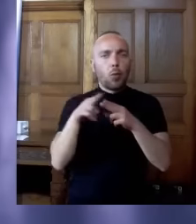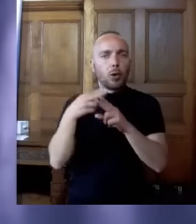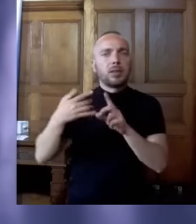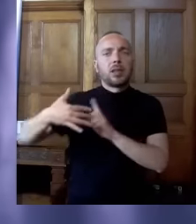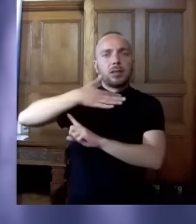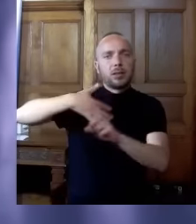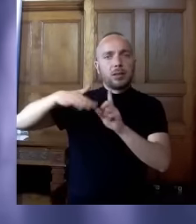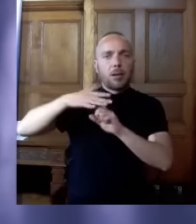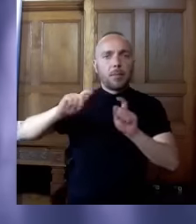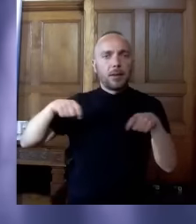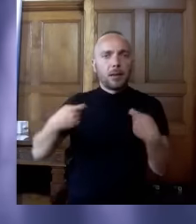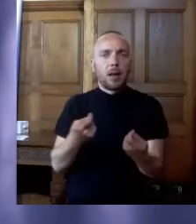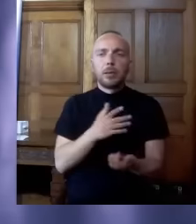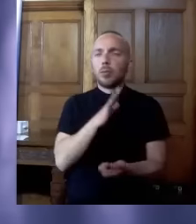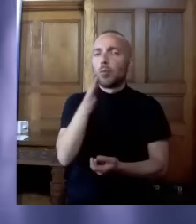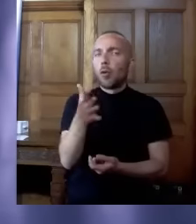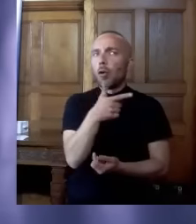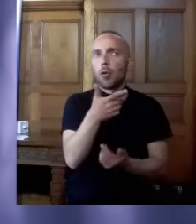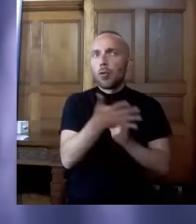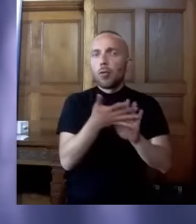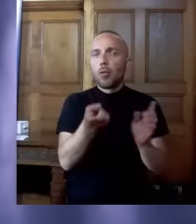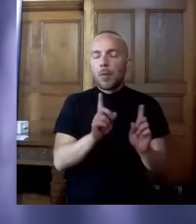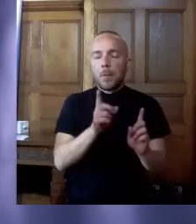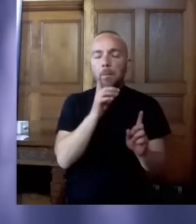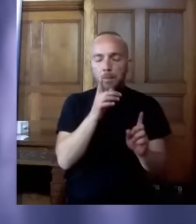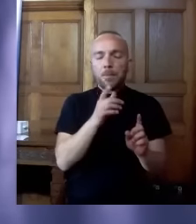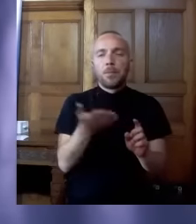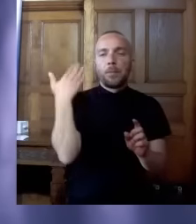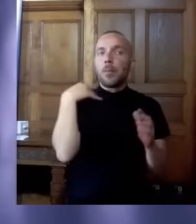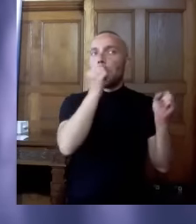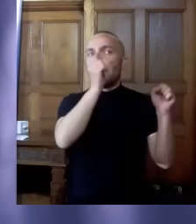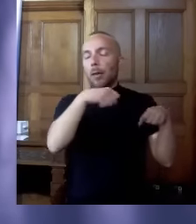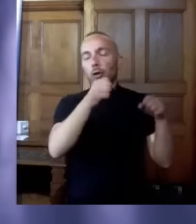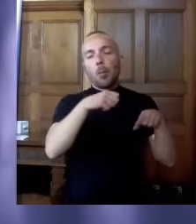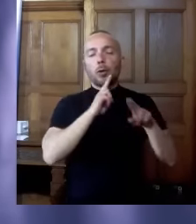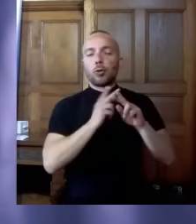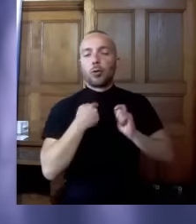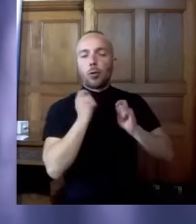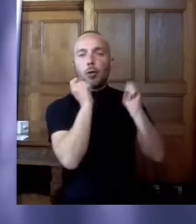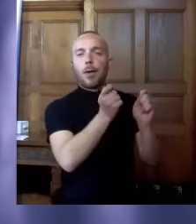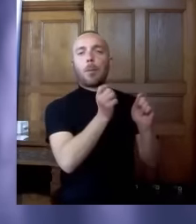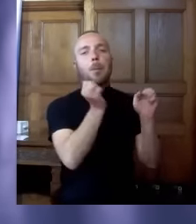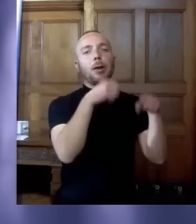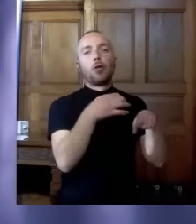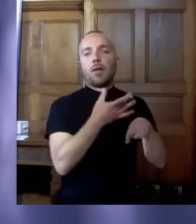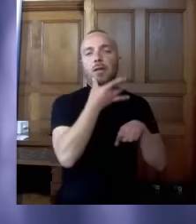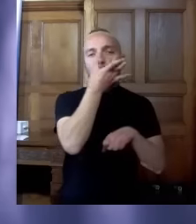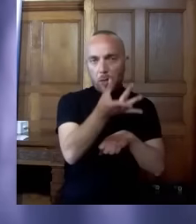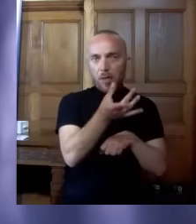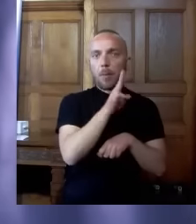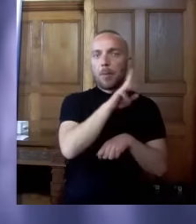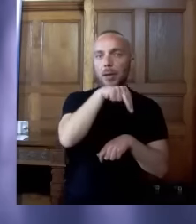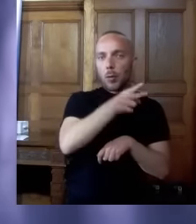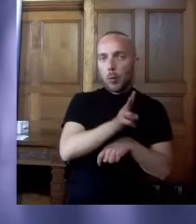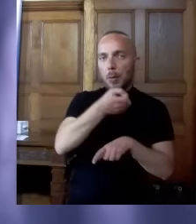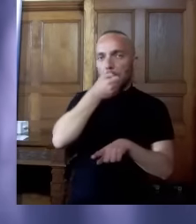ausente Pues en primer lugar porque hubo un pacto un pacto que yo diría de la vergüenza entre el pnv el partido